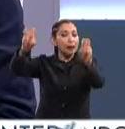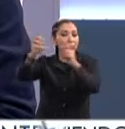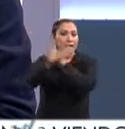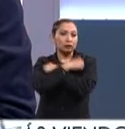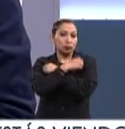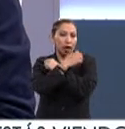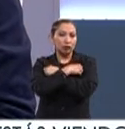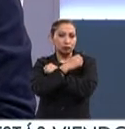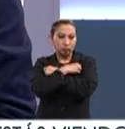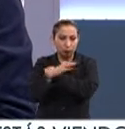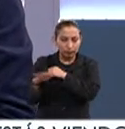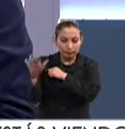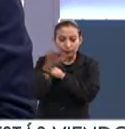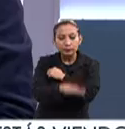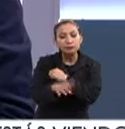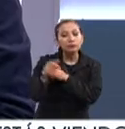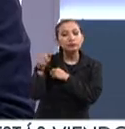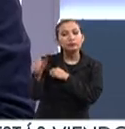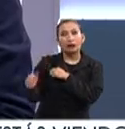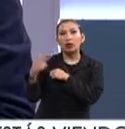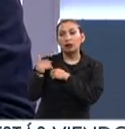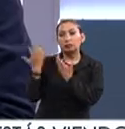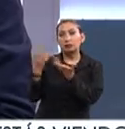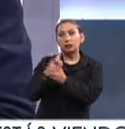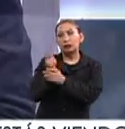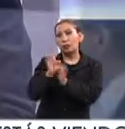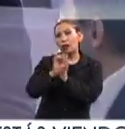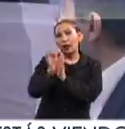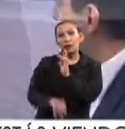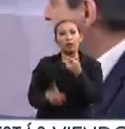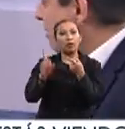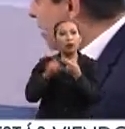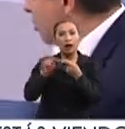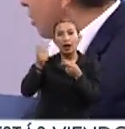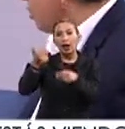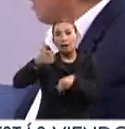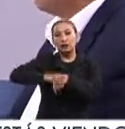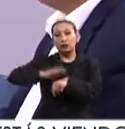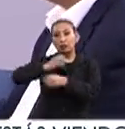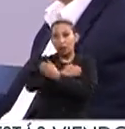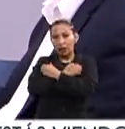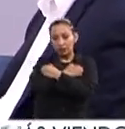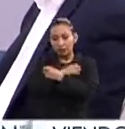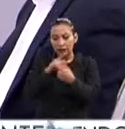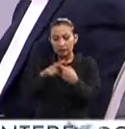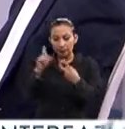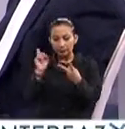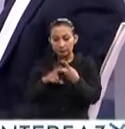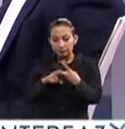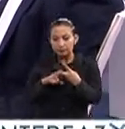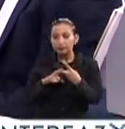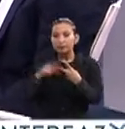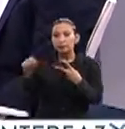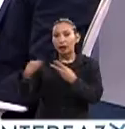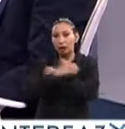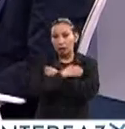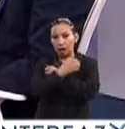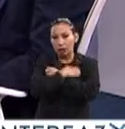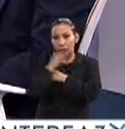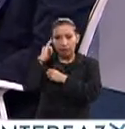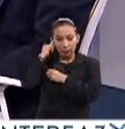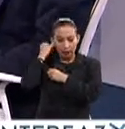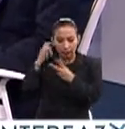en el ámbito de la educación, tiene carreras, por ejemplo, como administración educativa,